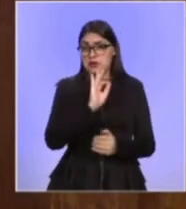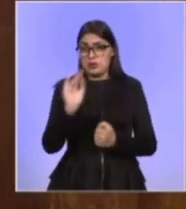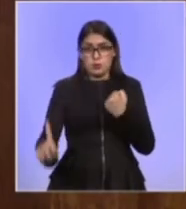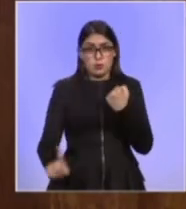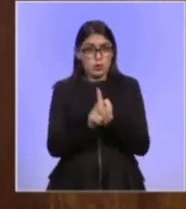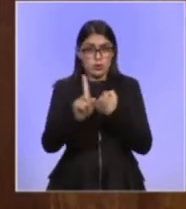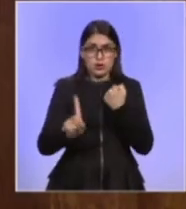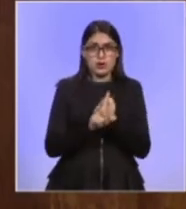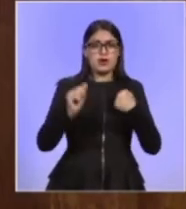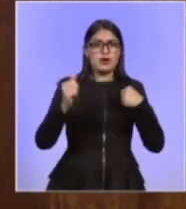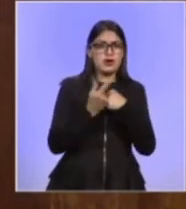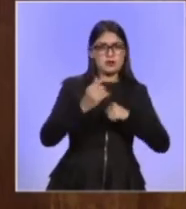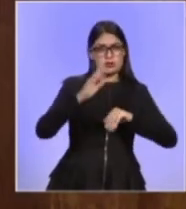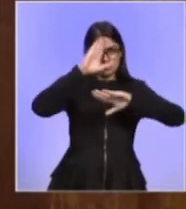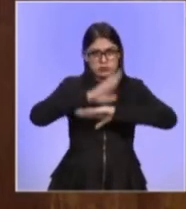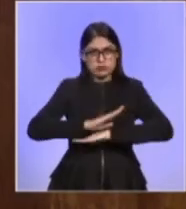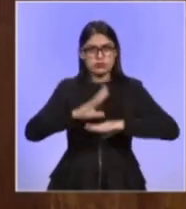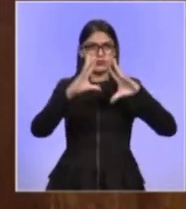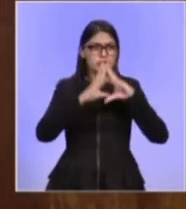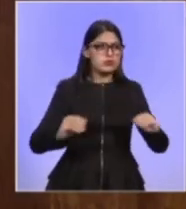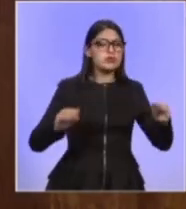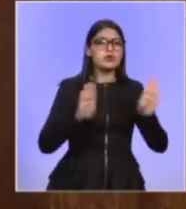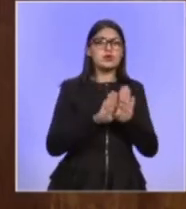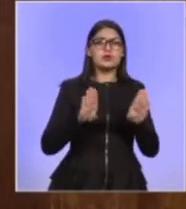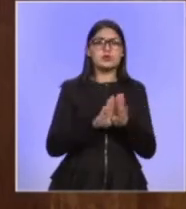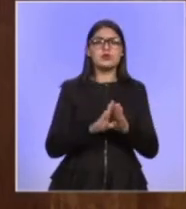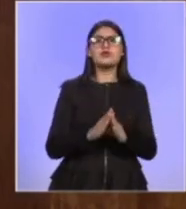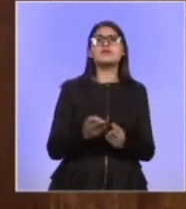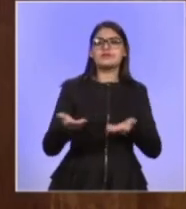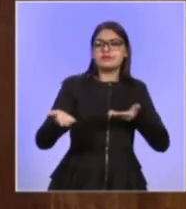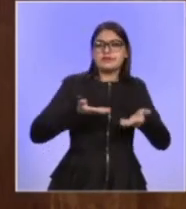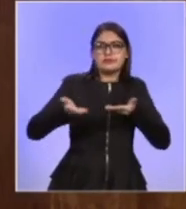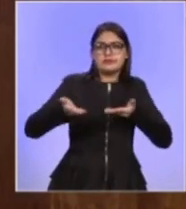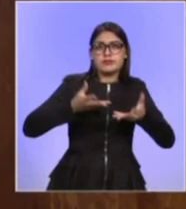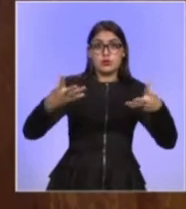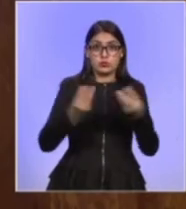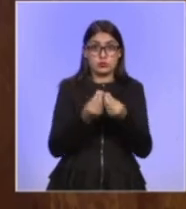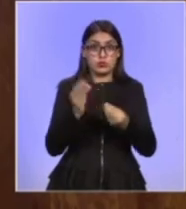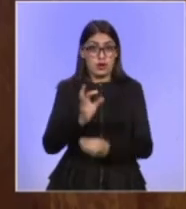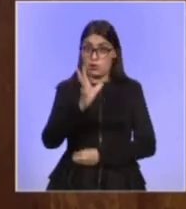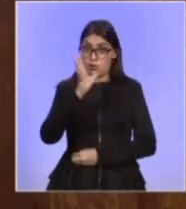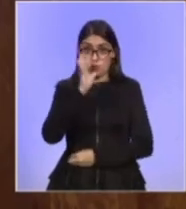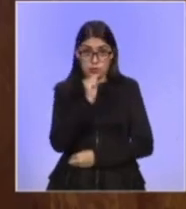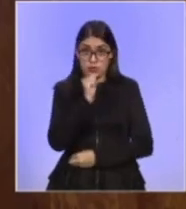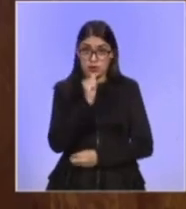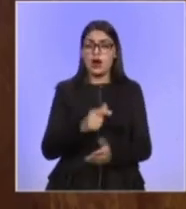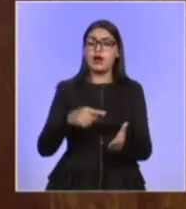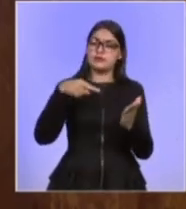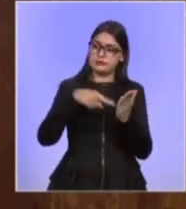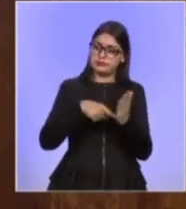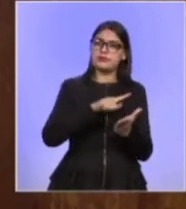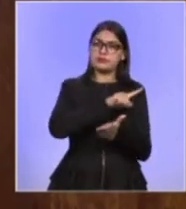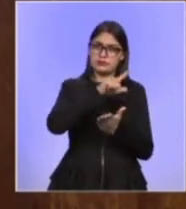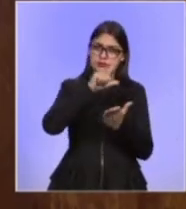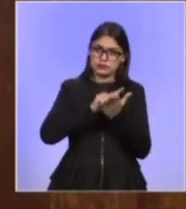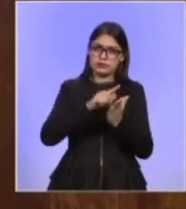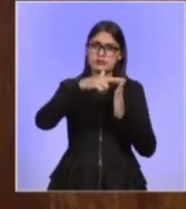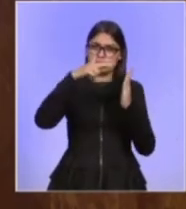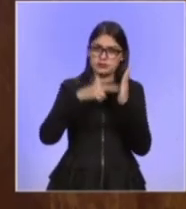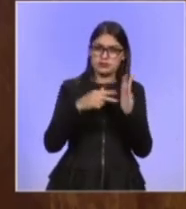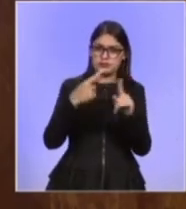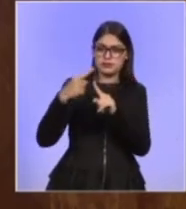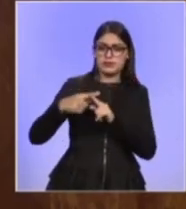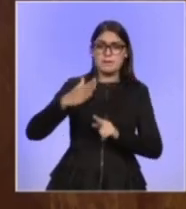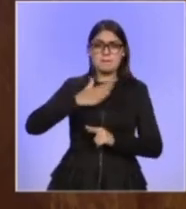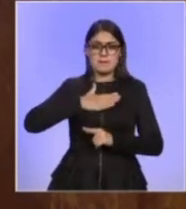es a través del diálogo y de no ser el caso con el respeto irrestricto a las normas que regulan nuestra función